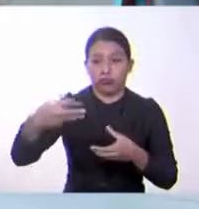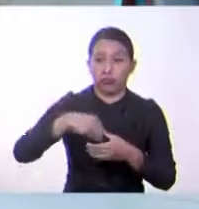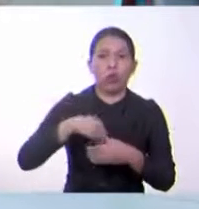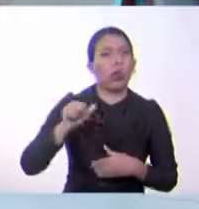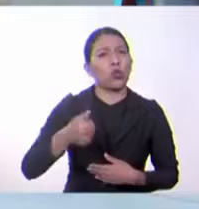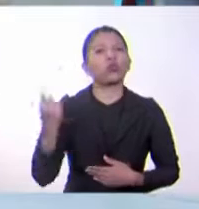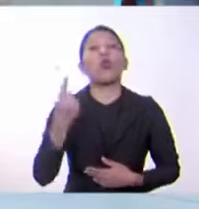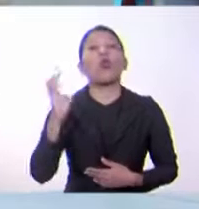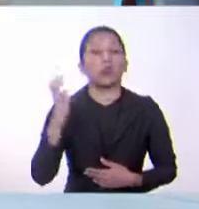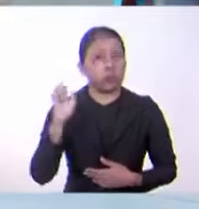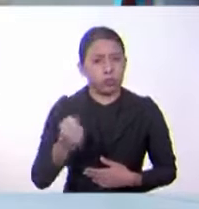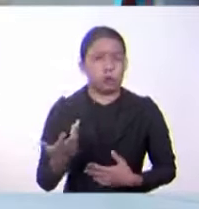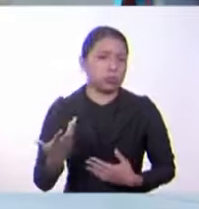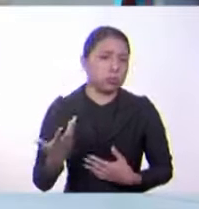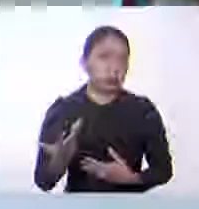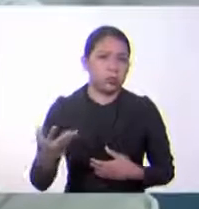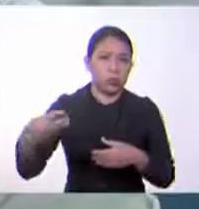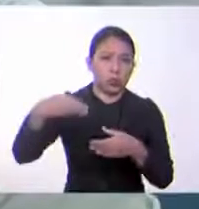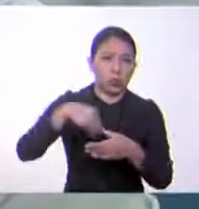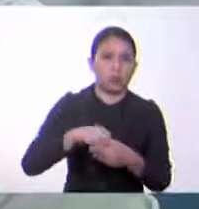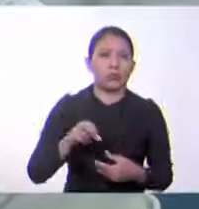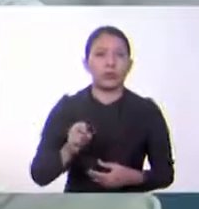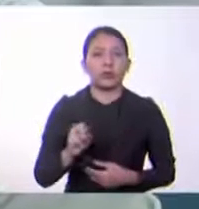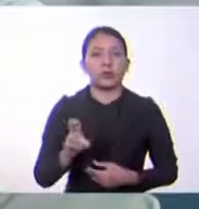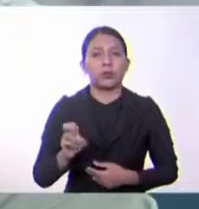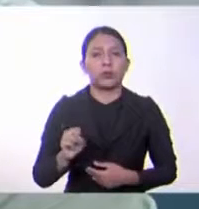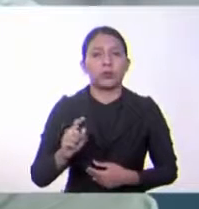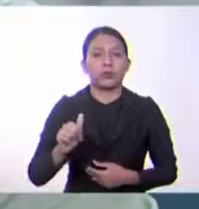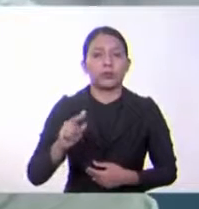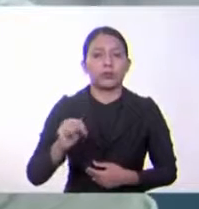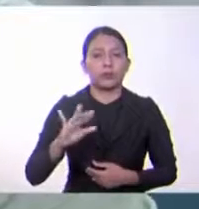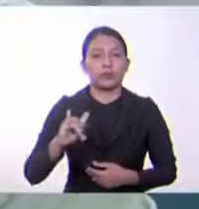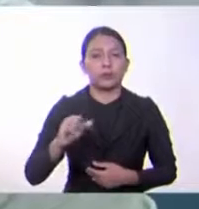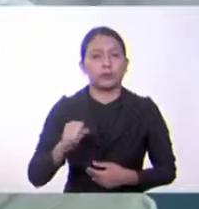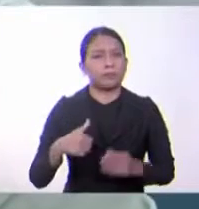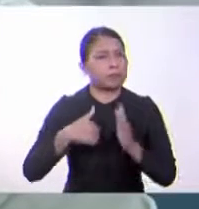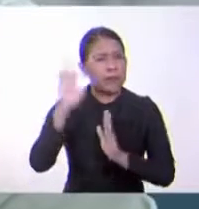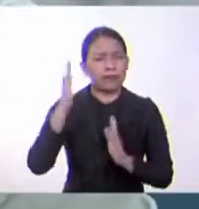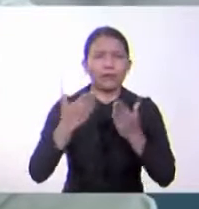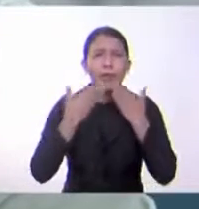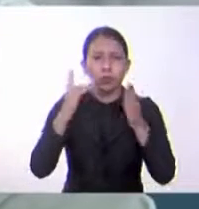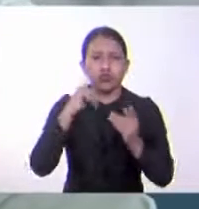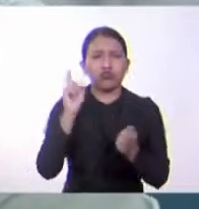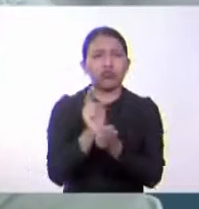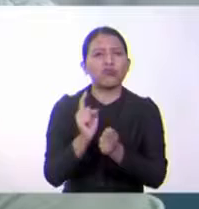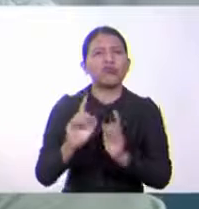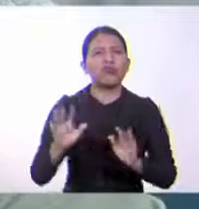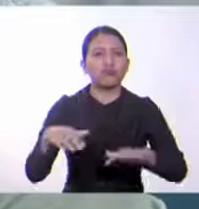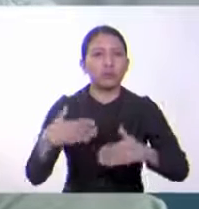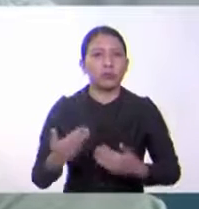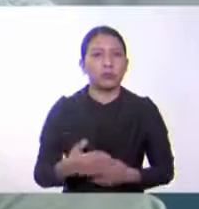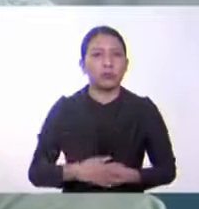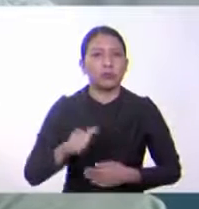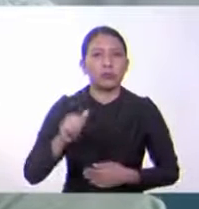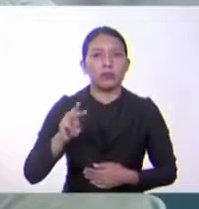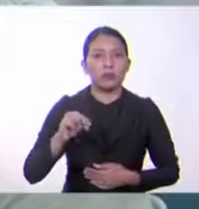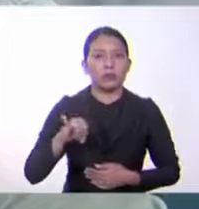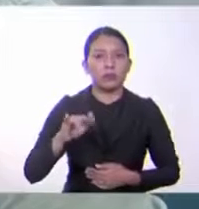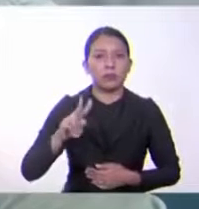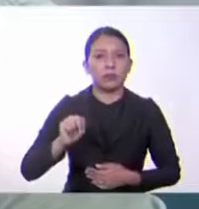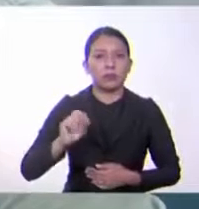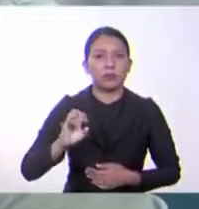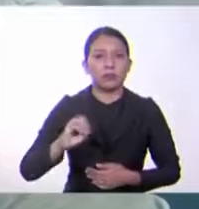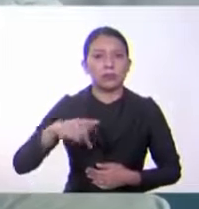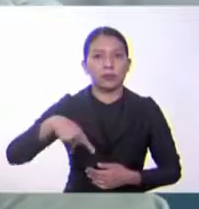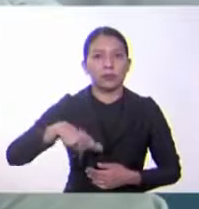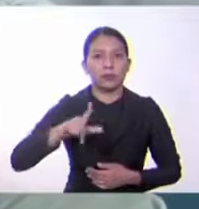cosas, sustancias de reserva. Los plastidios más reconocidos en este caso son los amiloplastos. Como su